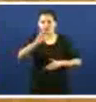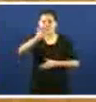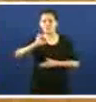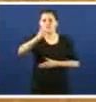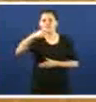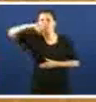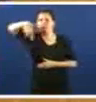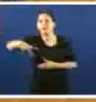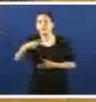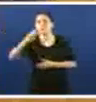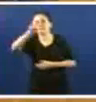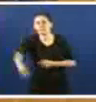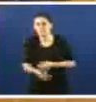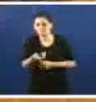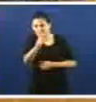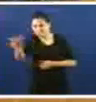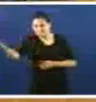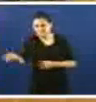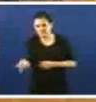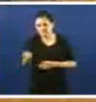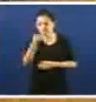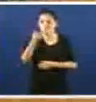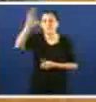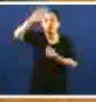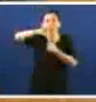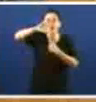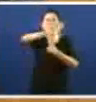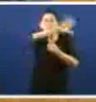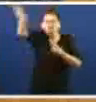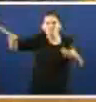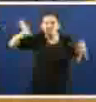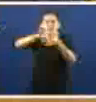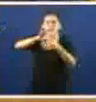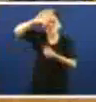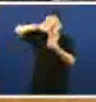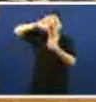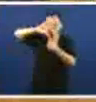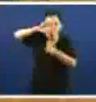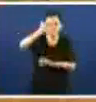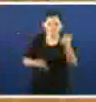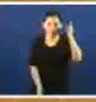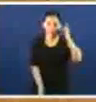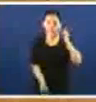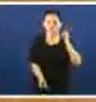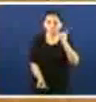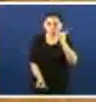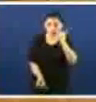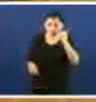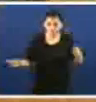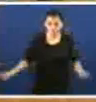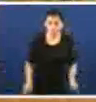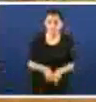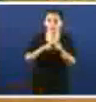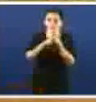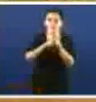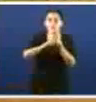bolchevique, eran os Estados Unidos de Norte América. E non producía o feito de que houvese unha